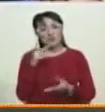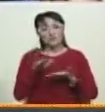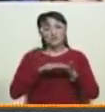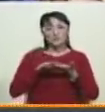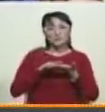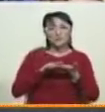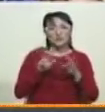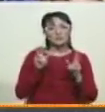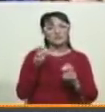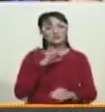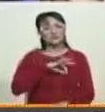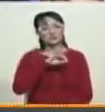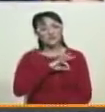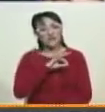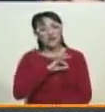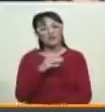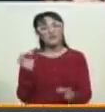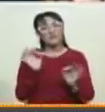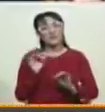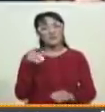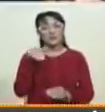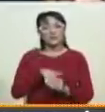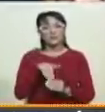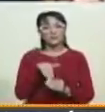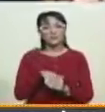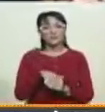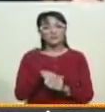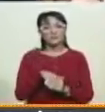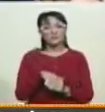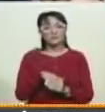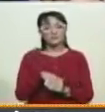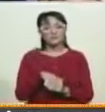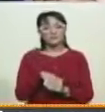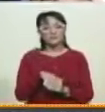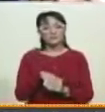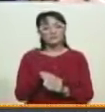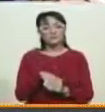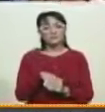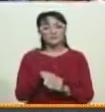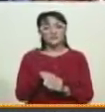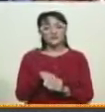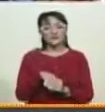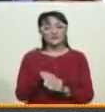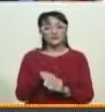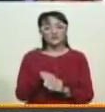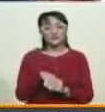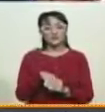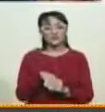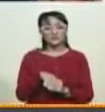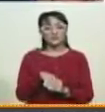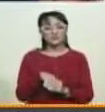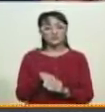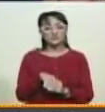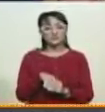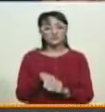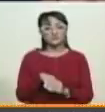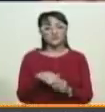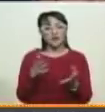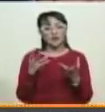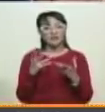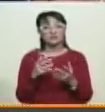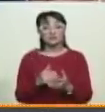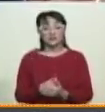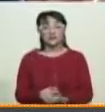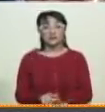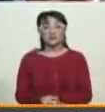sociales. Los dirimimos por la vía del voto. Vamos al centro de votación, votamos a través del sistema electoral automatizado, que es el sistema